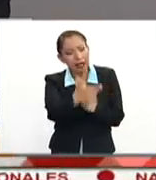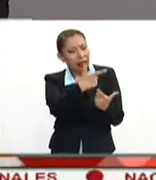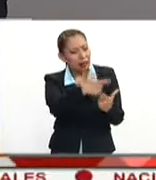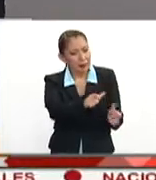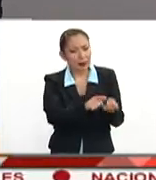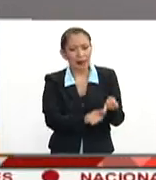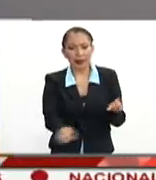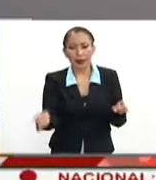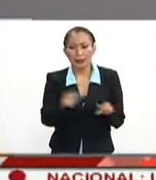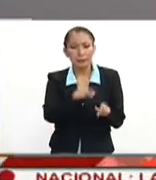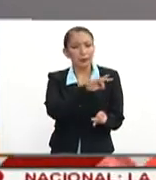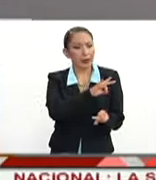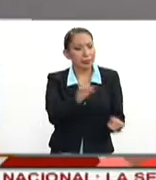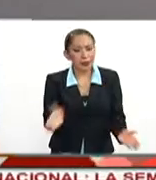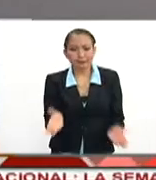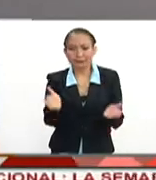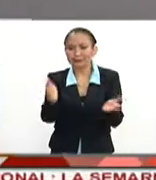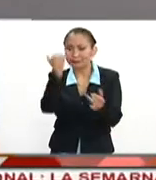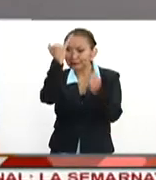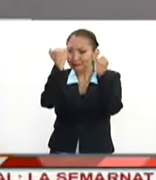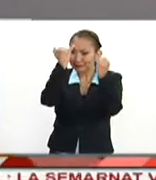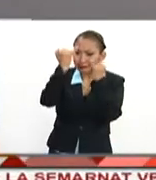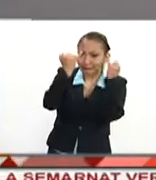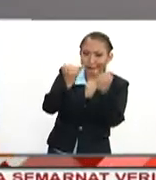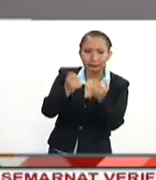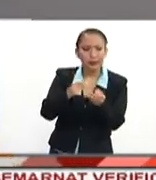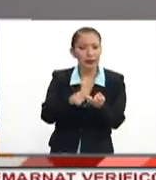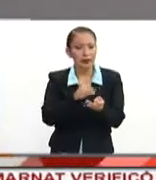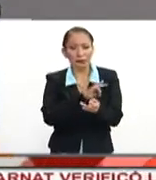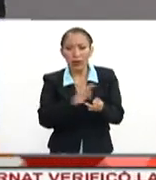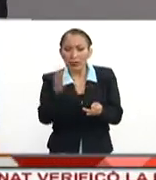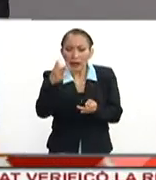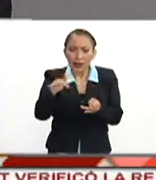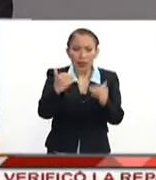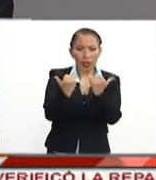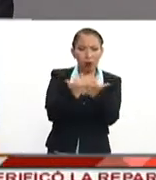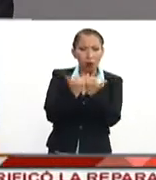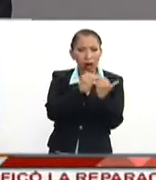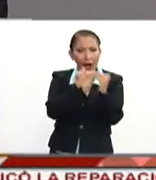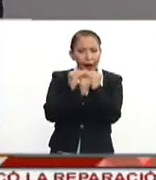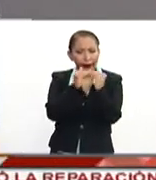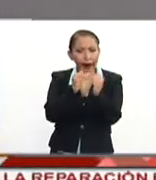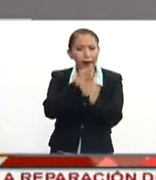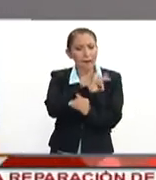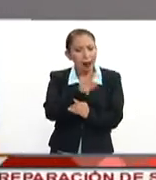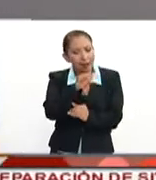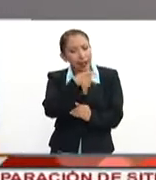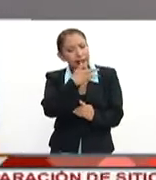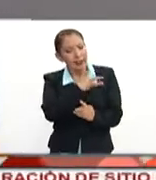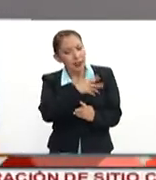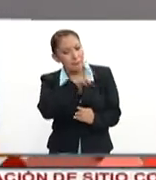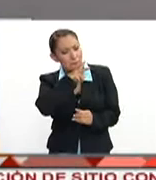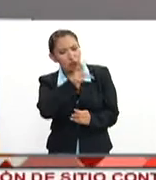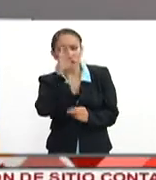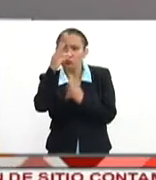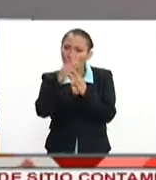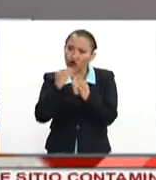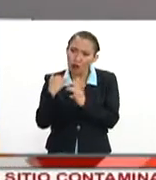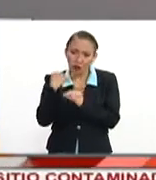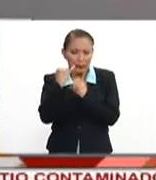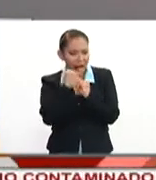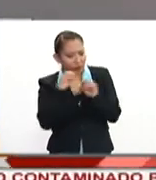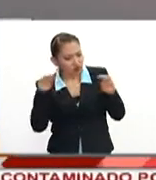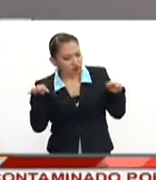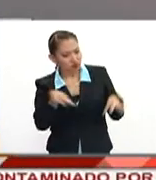libre, que pueda fomentar su creatividad, que pueda buscar la igualdad, que pueda buscar tener una voz en el mundo